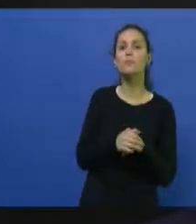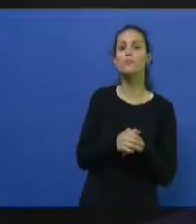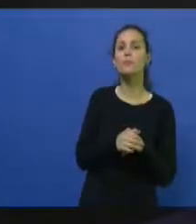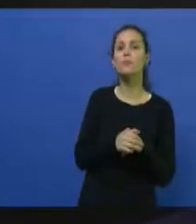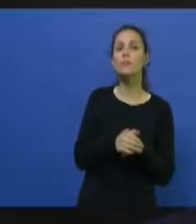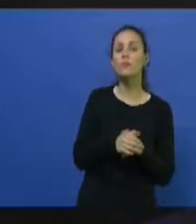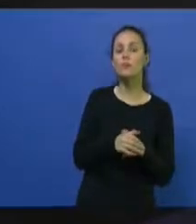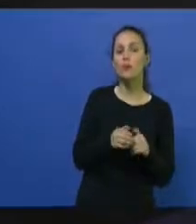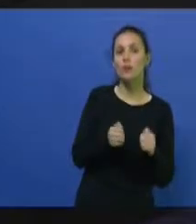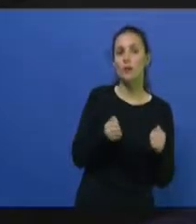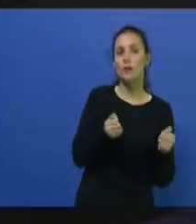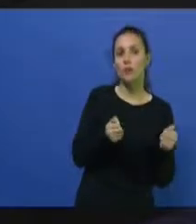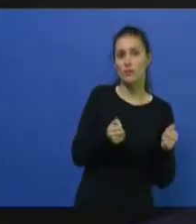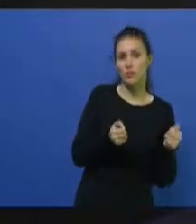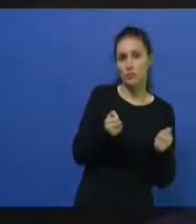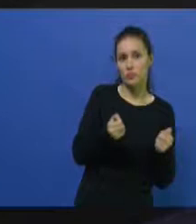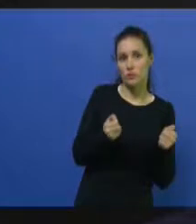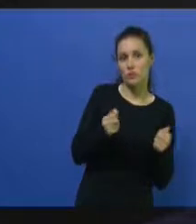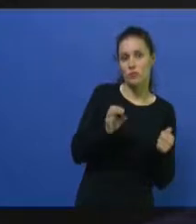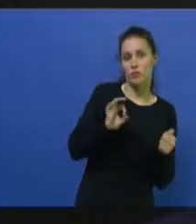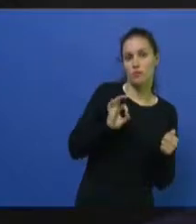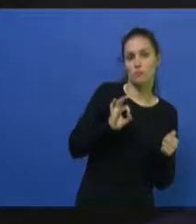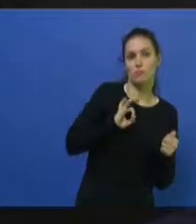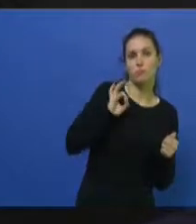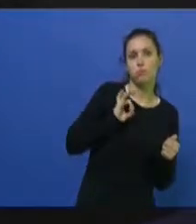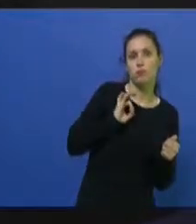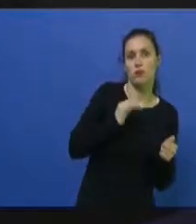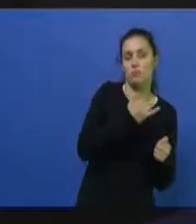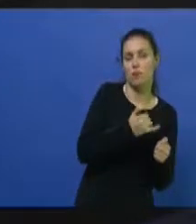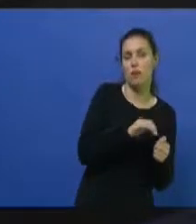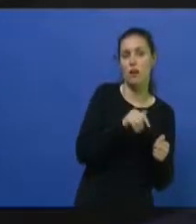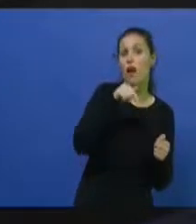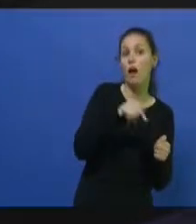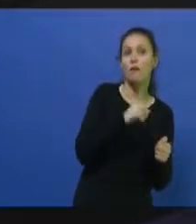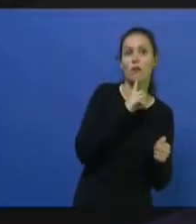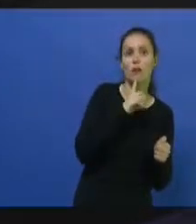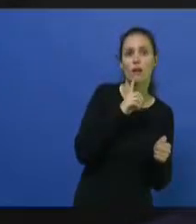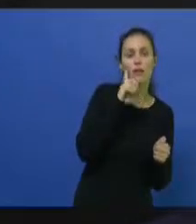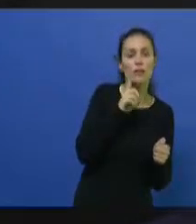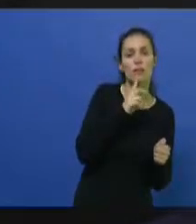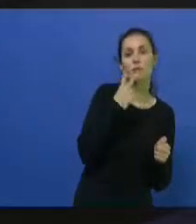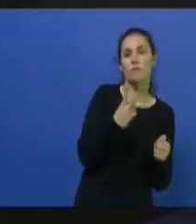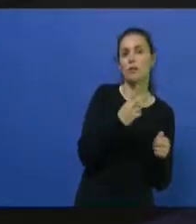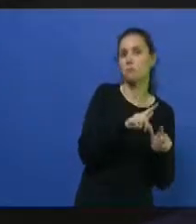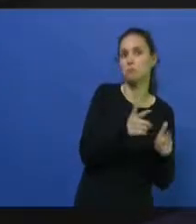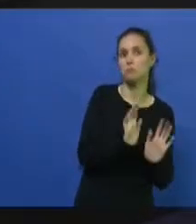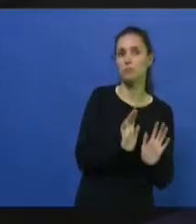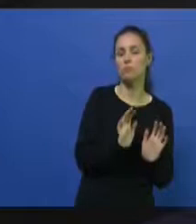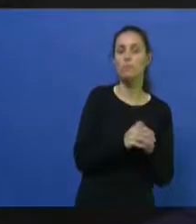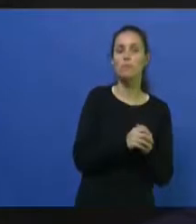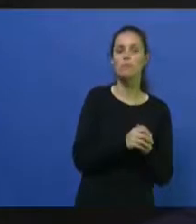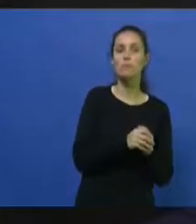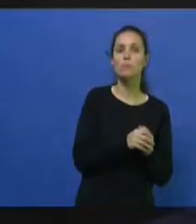lo tuvo hasta hace poquito porque por los años. Ah. Pero no, ahora no tengo ITV si no me lo exigen. Y al ser una ciudad que no